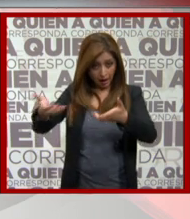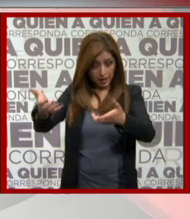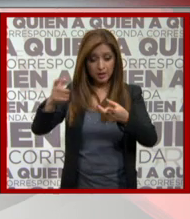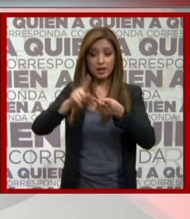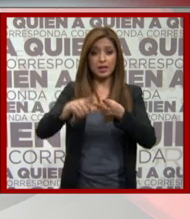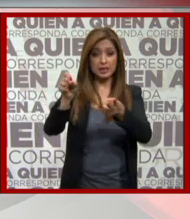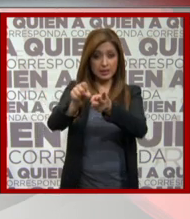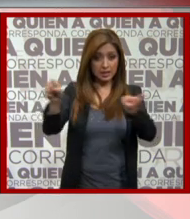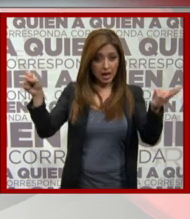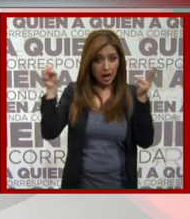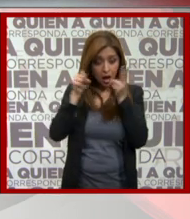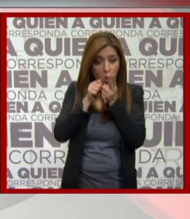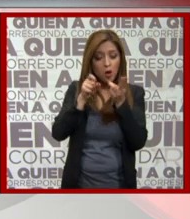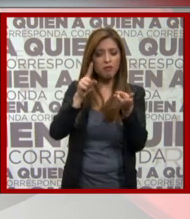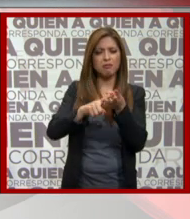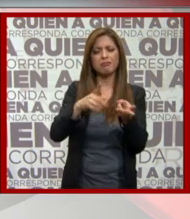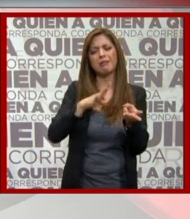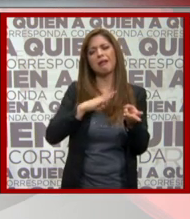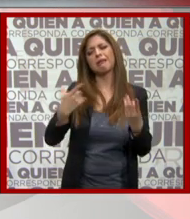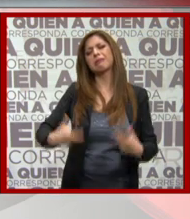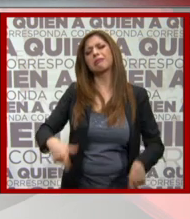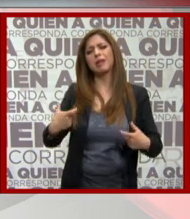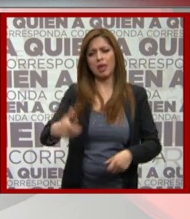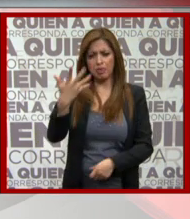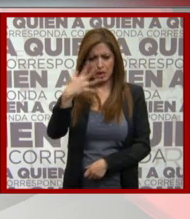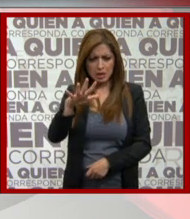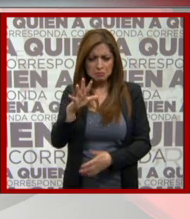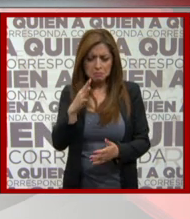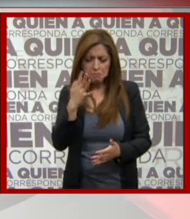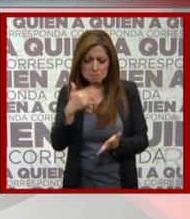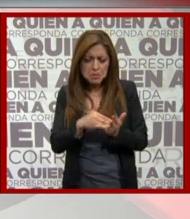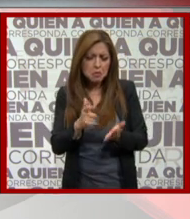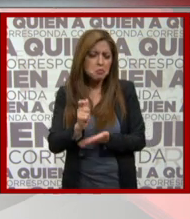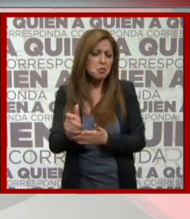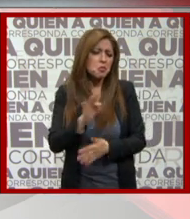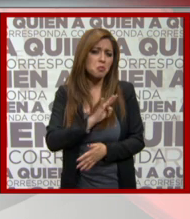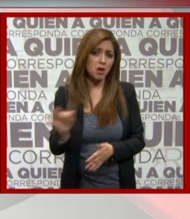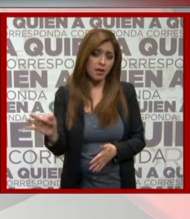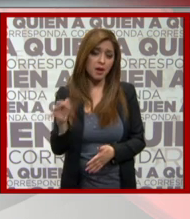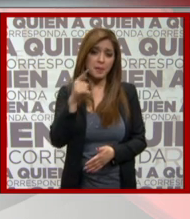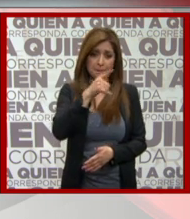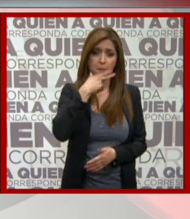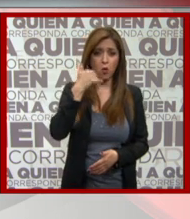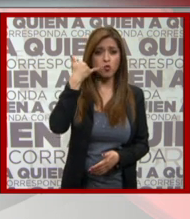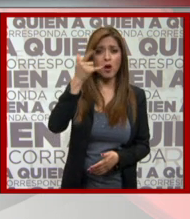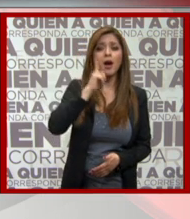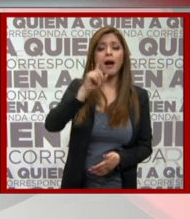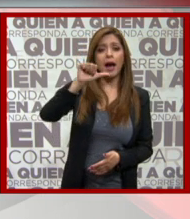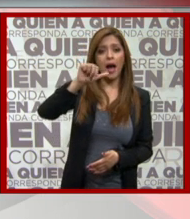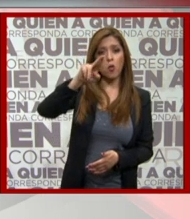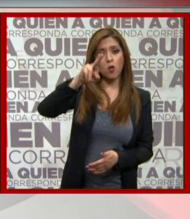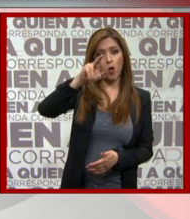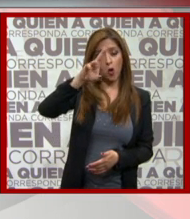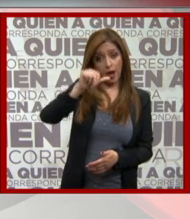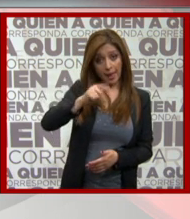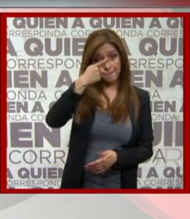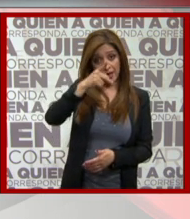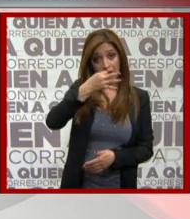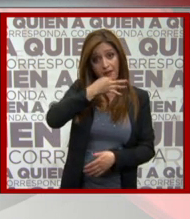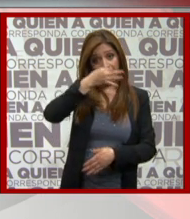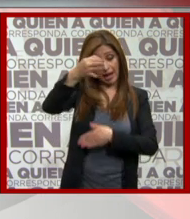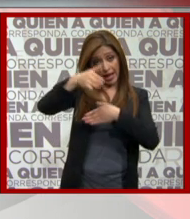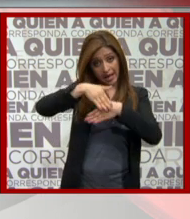de eventos, tiene un chorro de lana, 10,000 pesos. ¿Por qué no piensa apoyo a Aurora Cervantes Martínez con el antecedente de